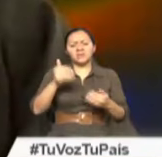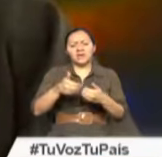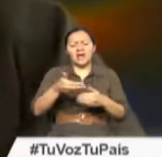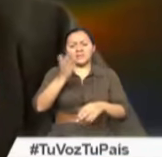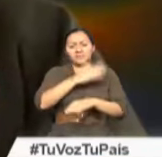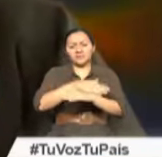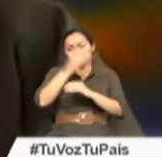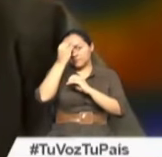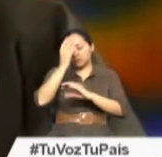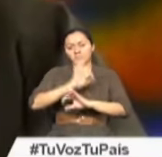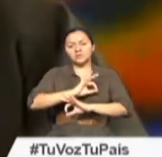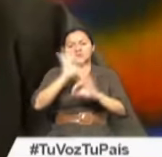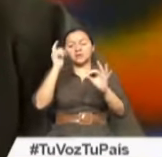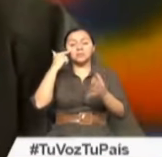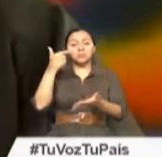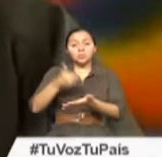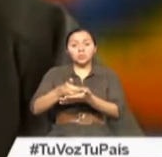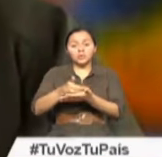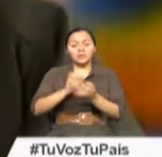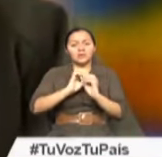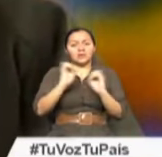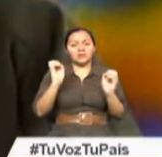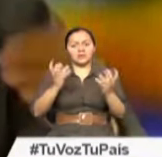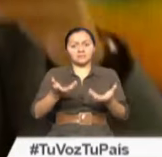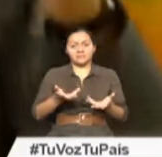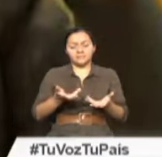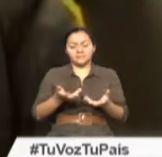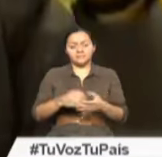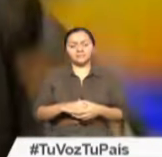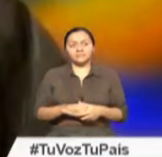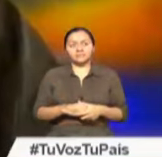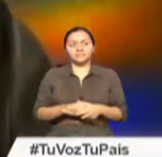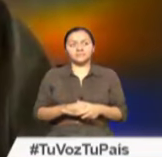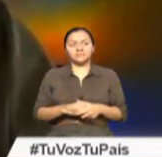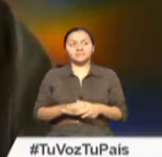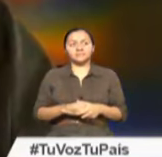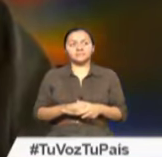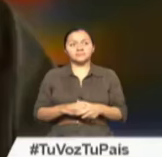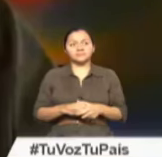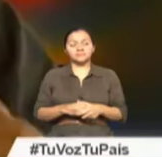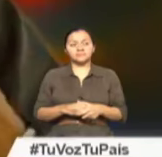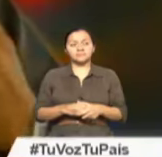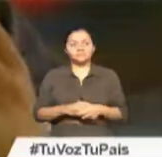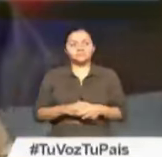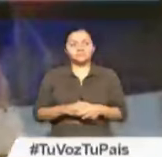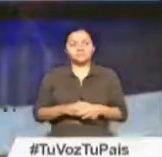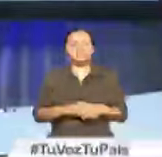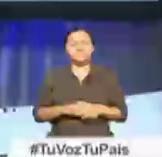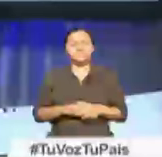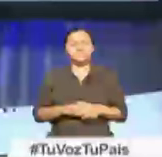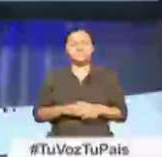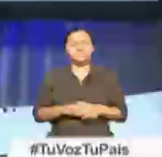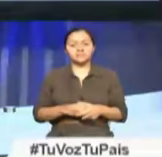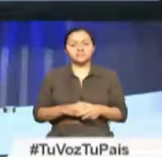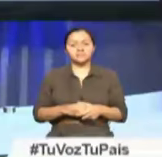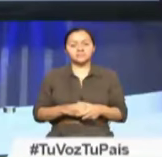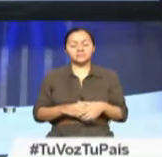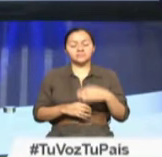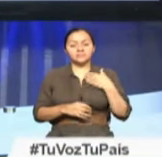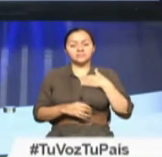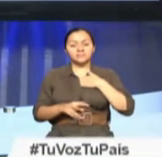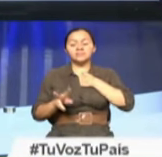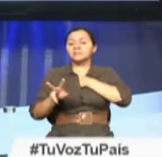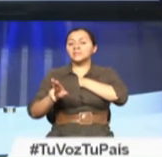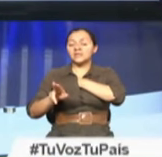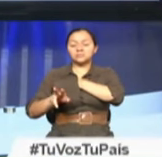la misma por falta de pruebas y de argumentos. Carolina Díaz, noticiero ciudadano. De igual